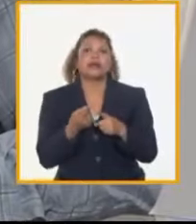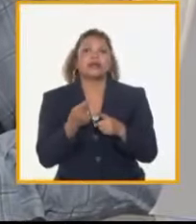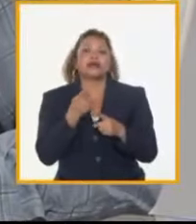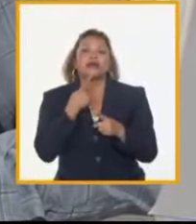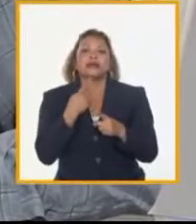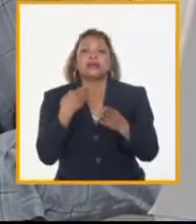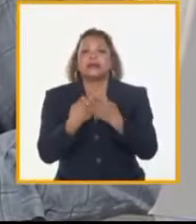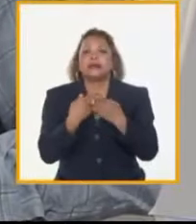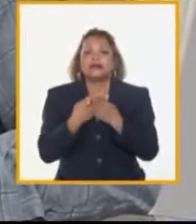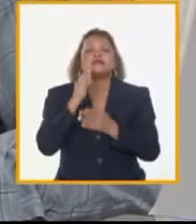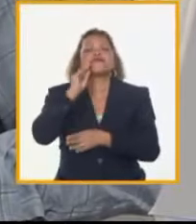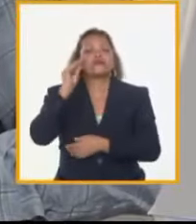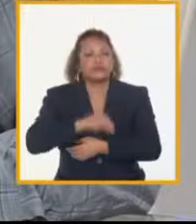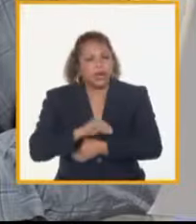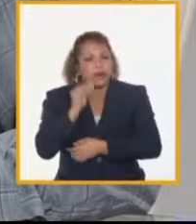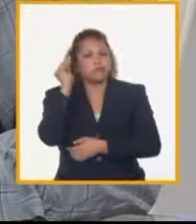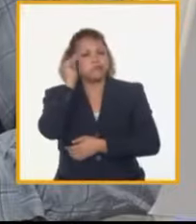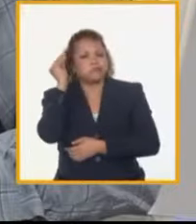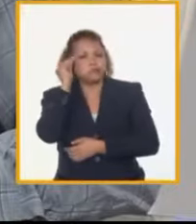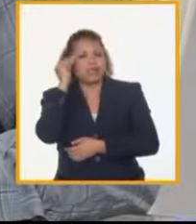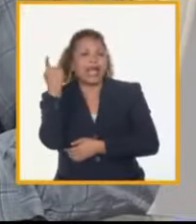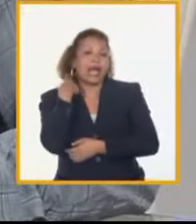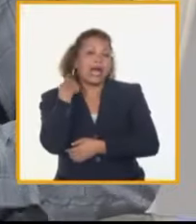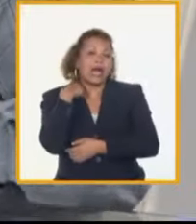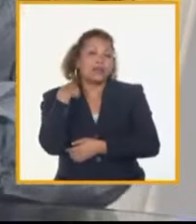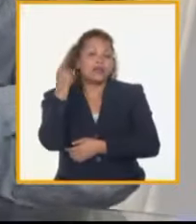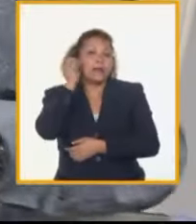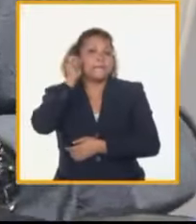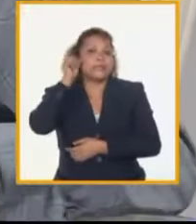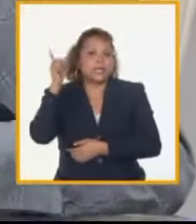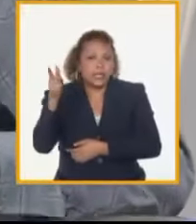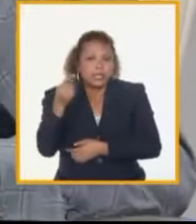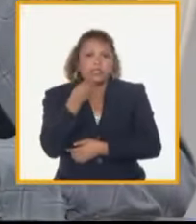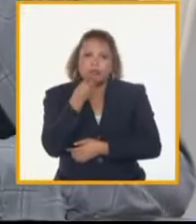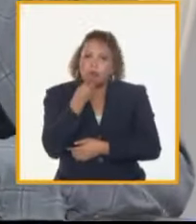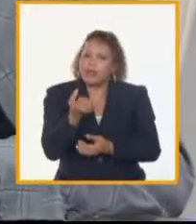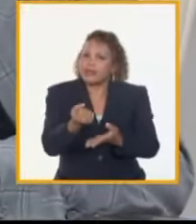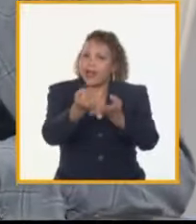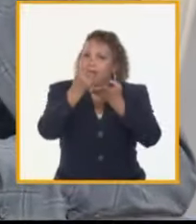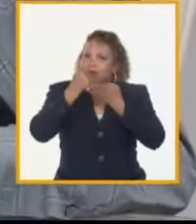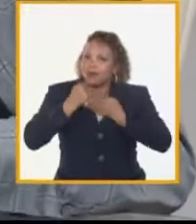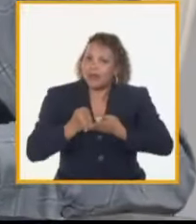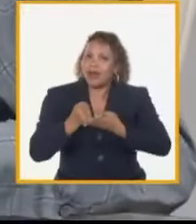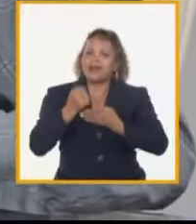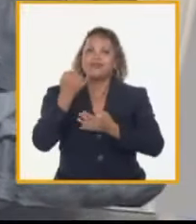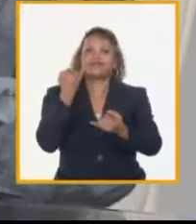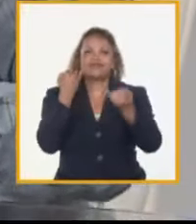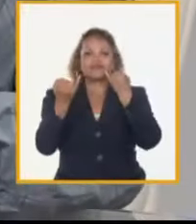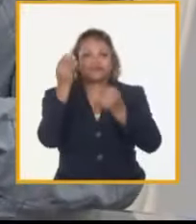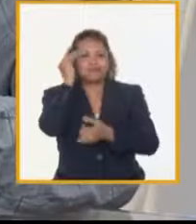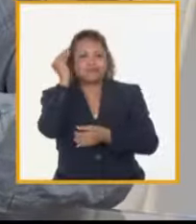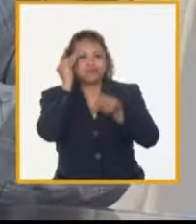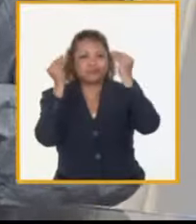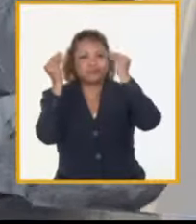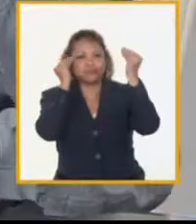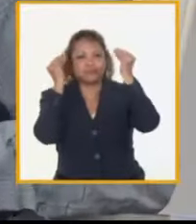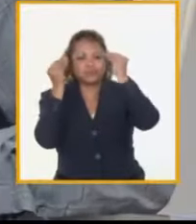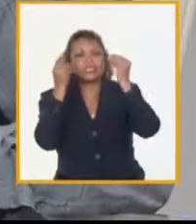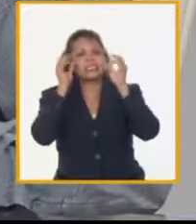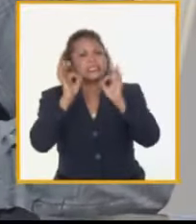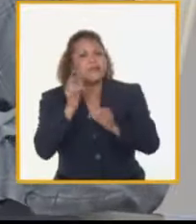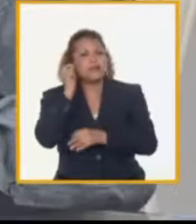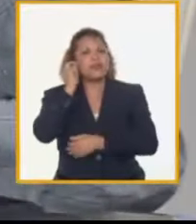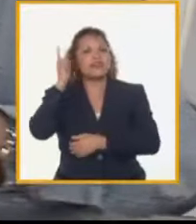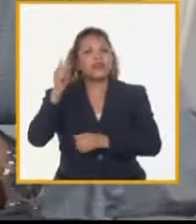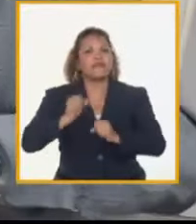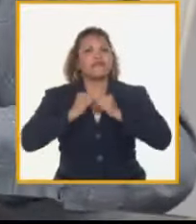tienen conocimiento, porque llevan años de experiencia que nos pueden nutrir a nosotros y que siempre sale una idea fortalecida.